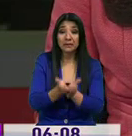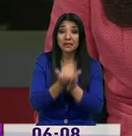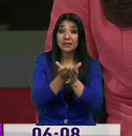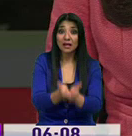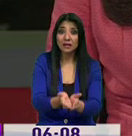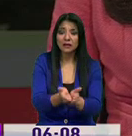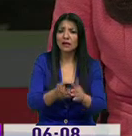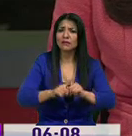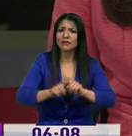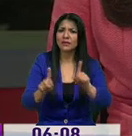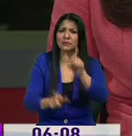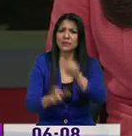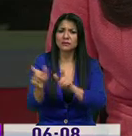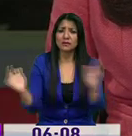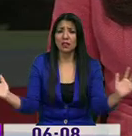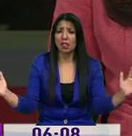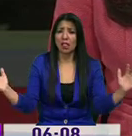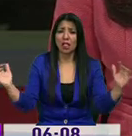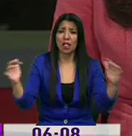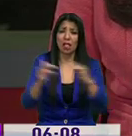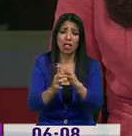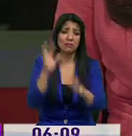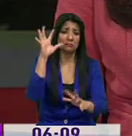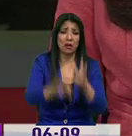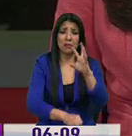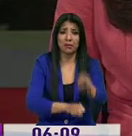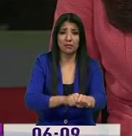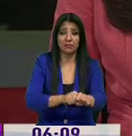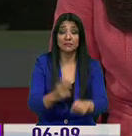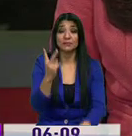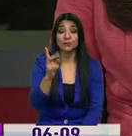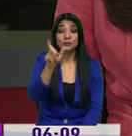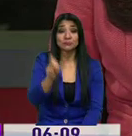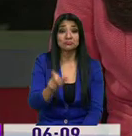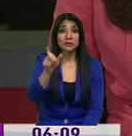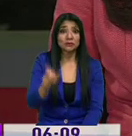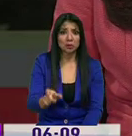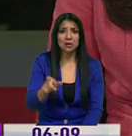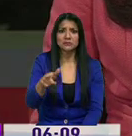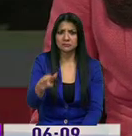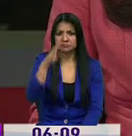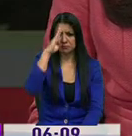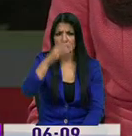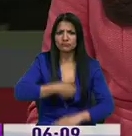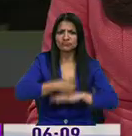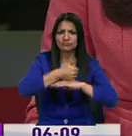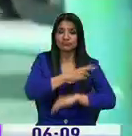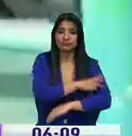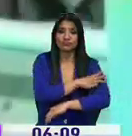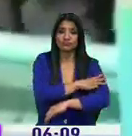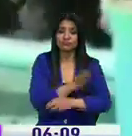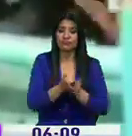por cientos de pescadores entre los sospechosos dos presuntos miembros en servicio activo de la marina